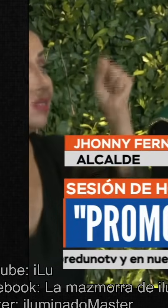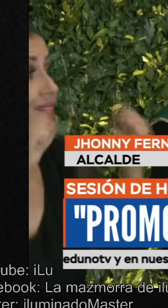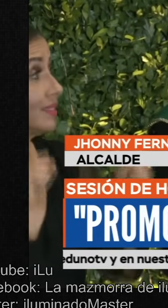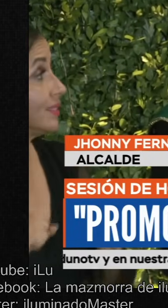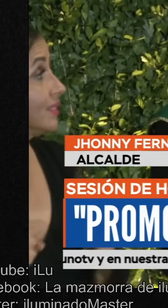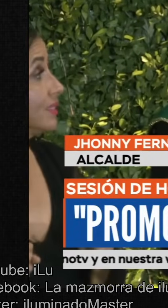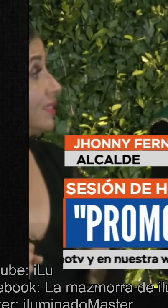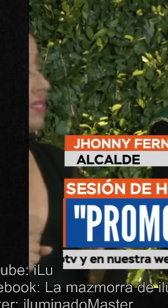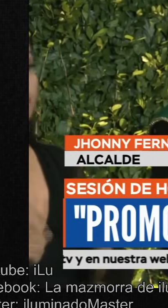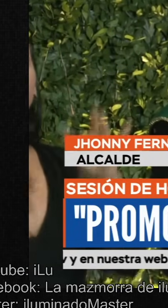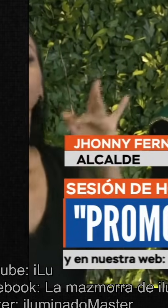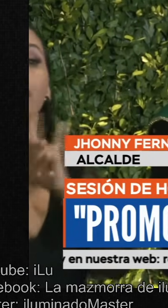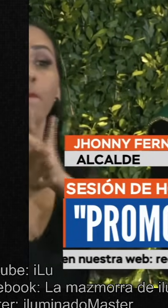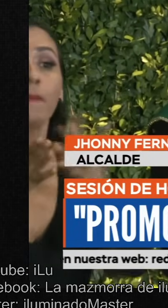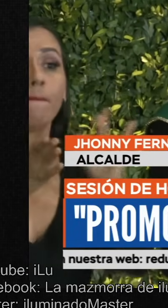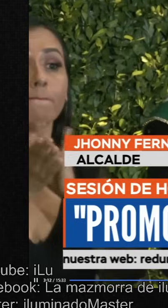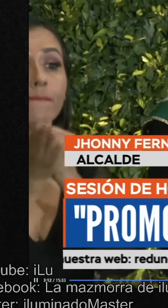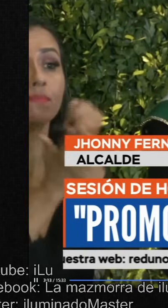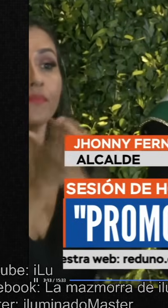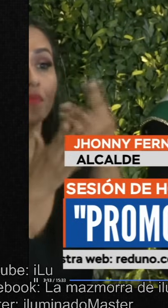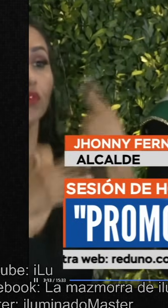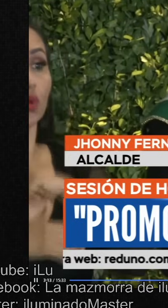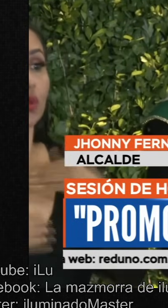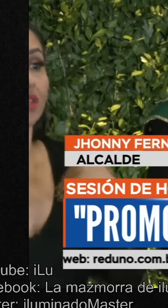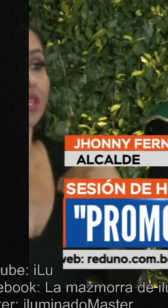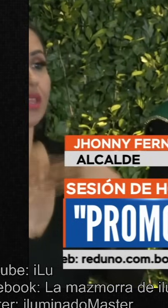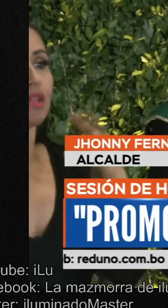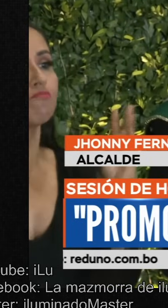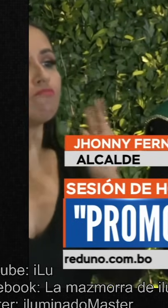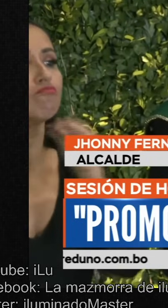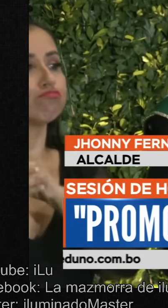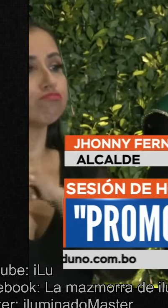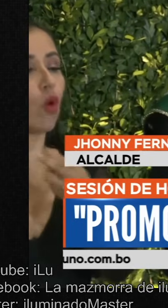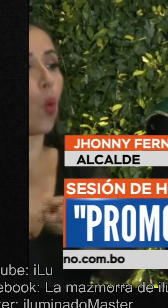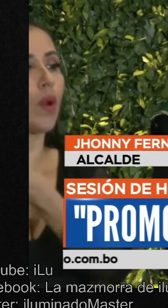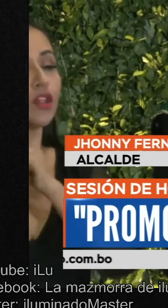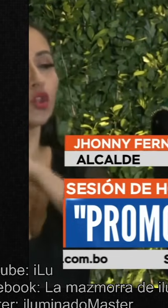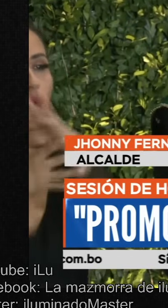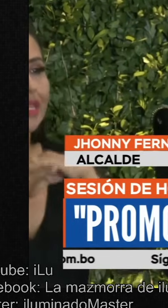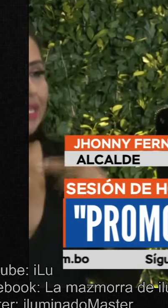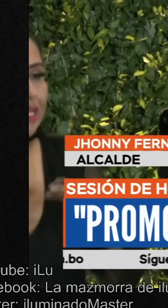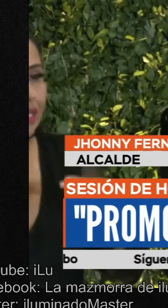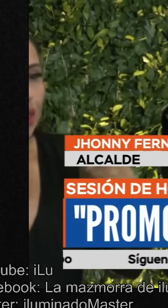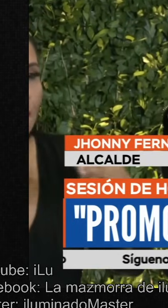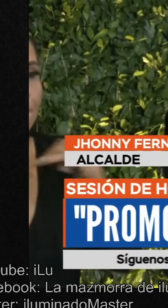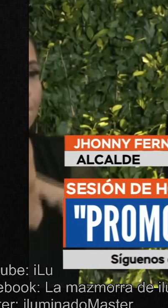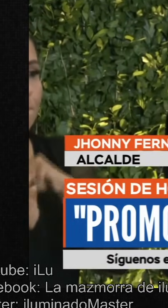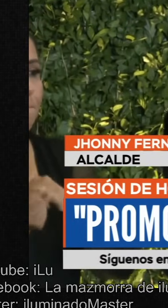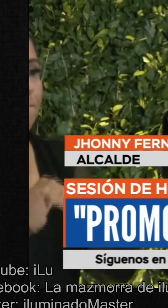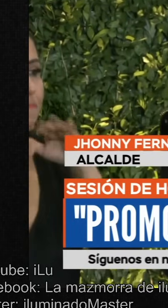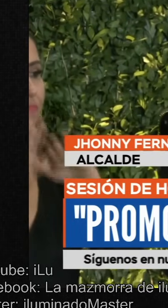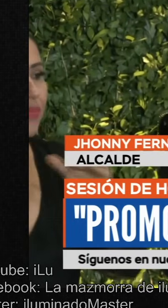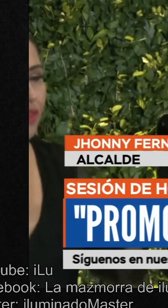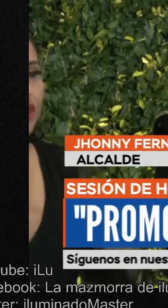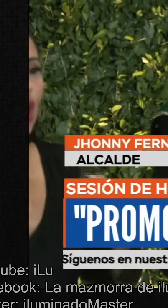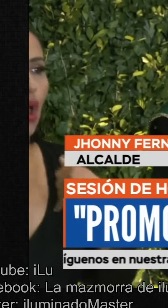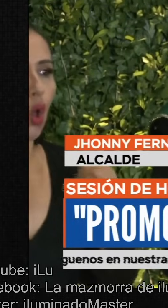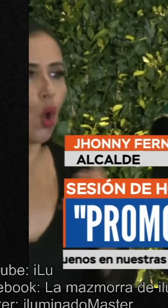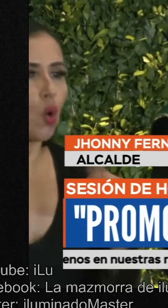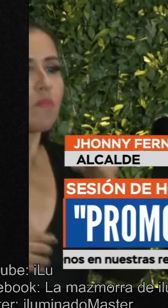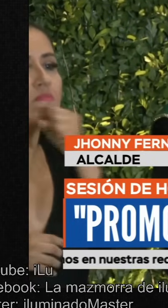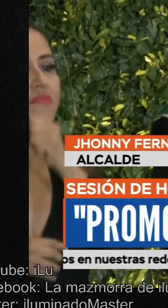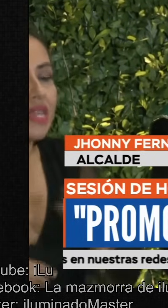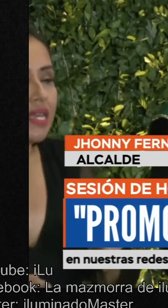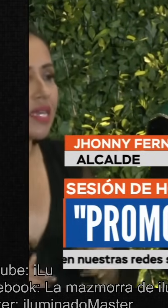sistema digitalizado vamos a tener el archivo de todo el historial médico de nuestros niños, de nuestros jóvenes, de